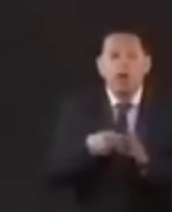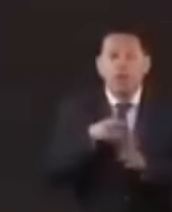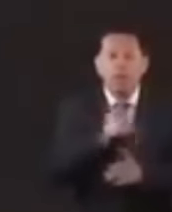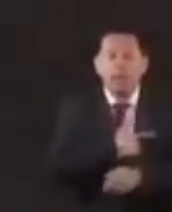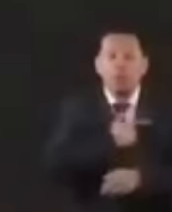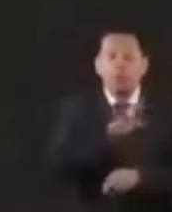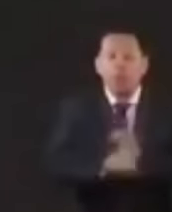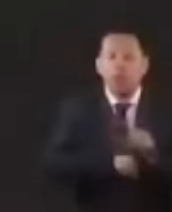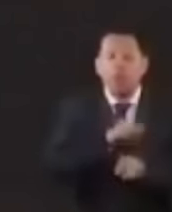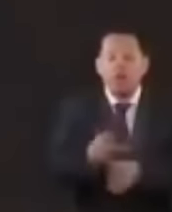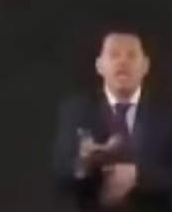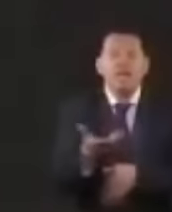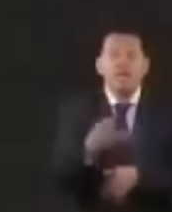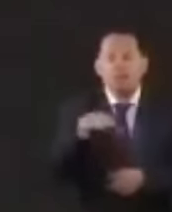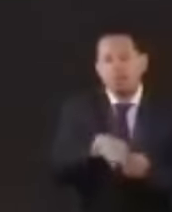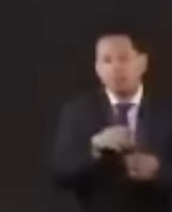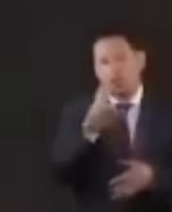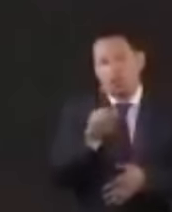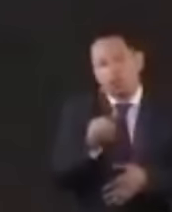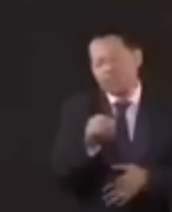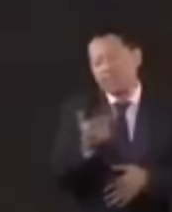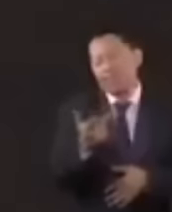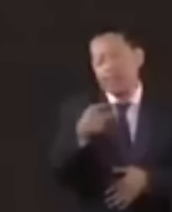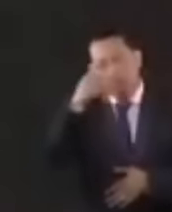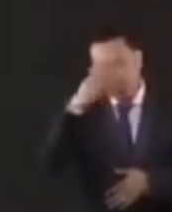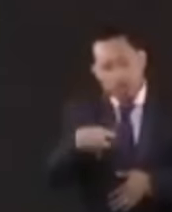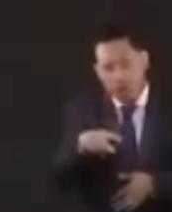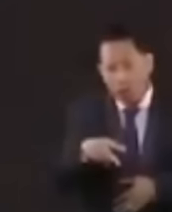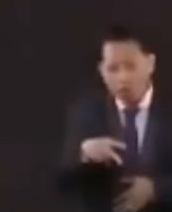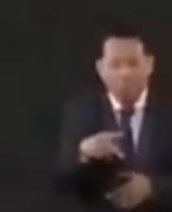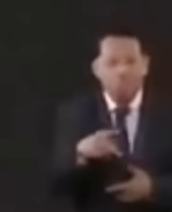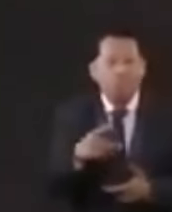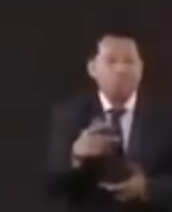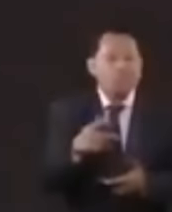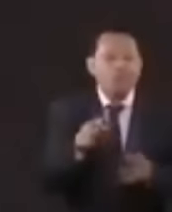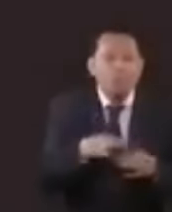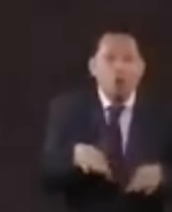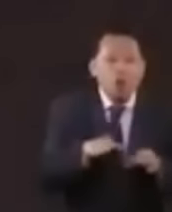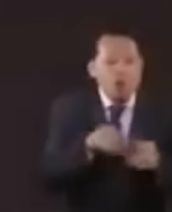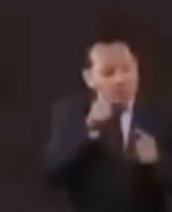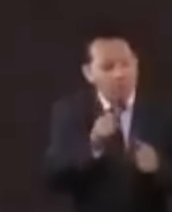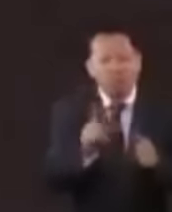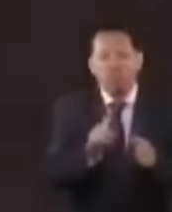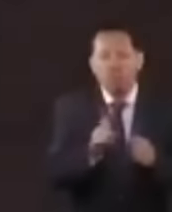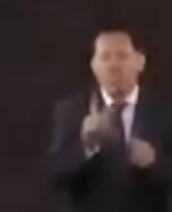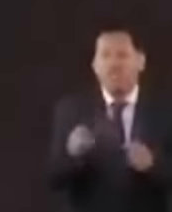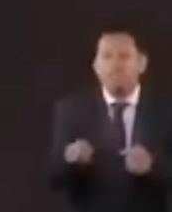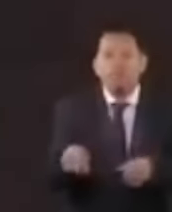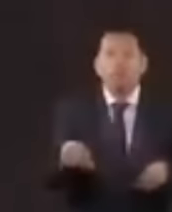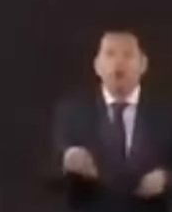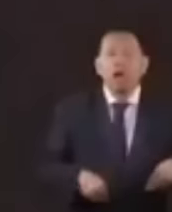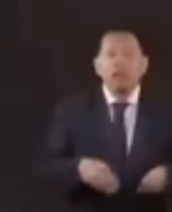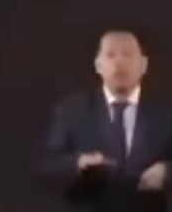a votar en contra. No les importa México, les duele perder los privilegios. Nosotros